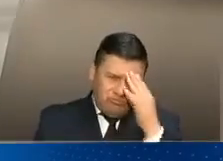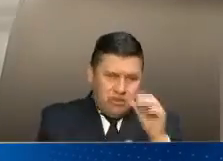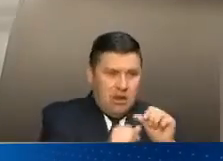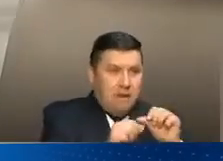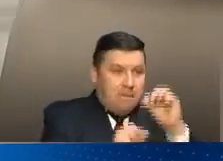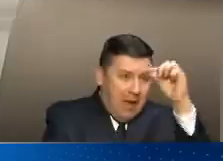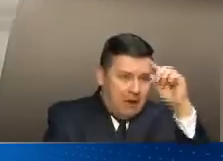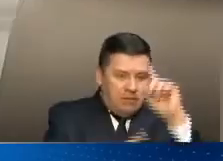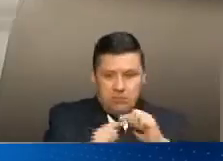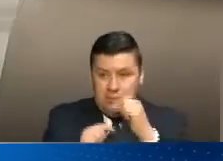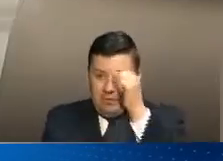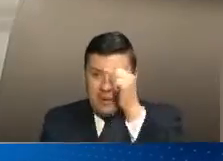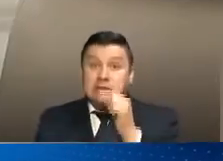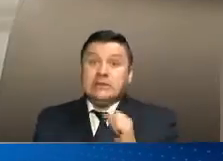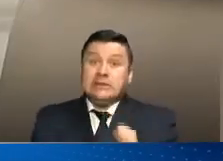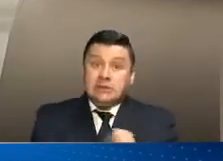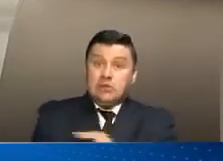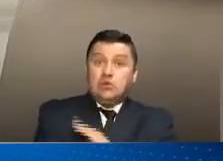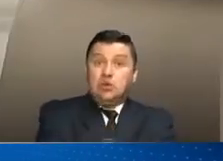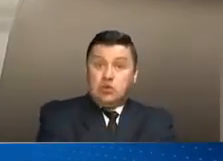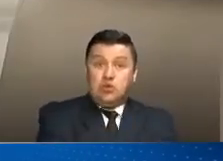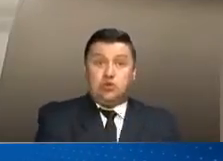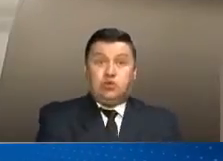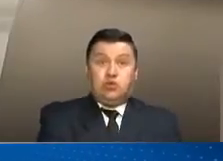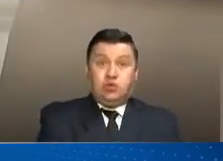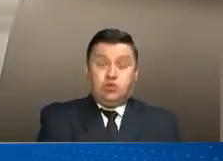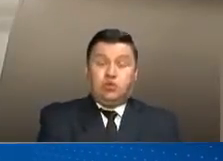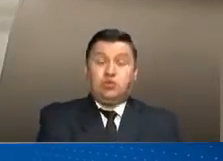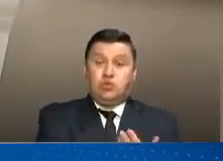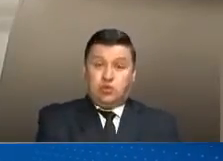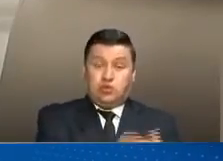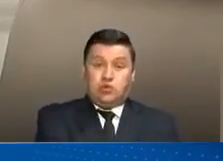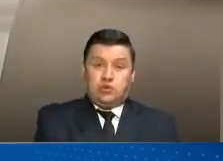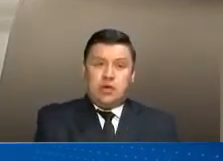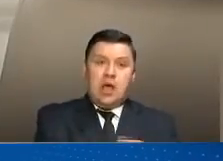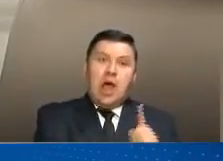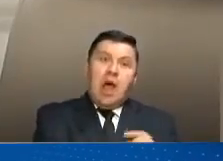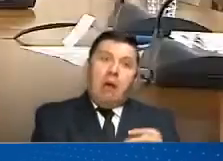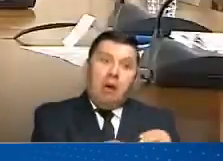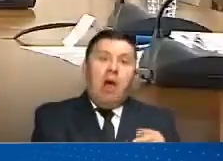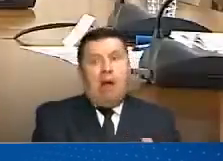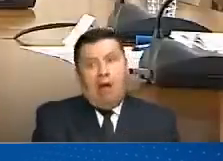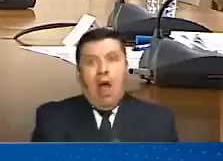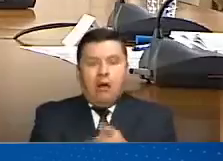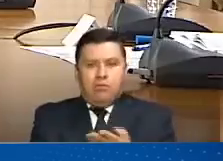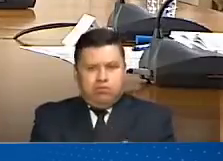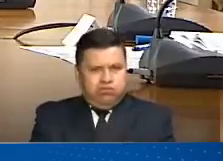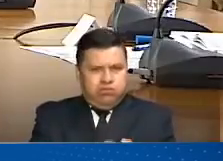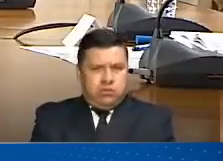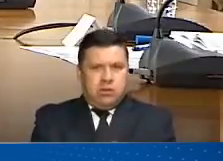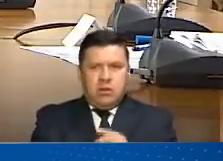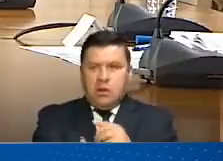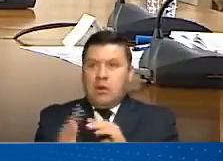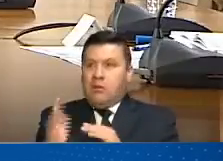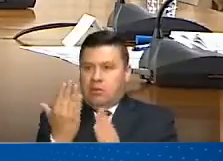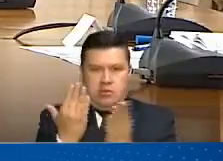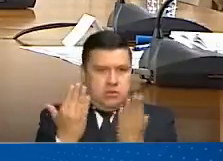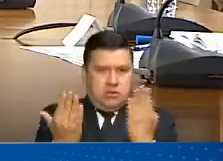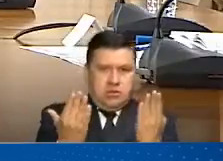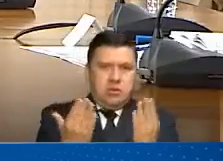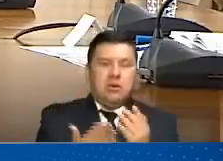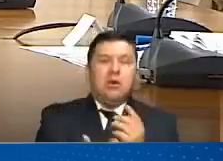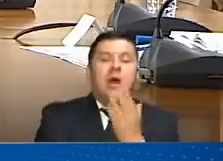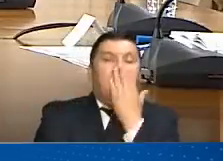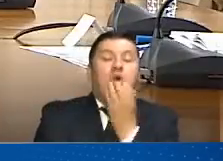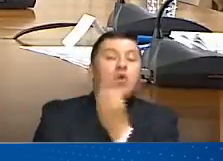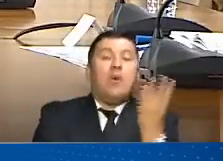escenarios bastante duros, digámoslo así, y unos escenarios más benévolos. En ese rango de posibilidades, porque esto es un modelo matemático,